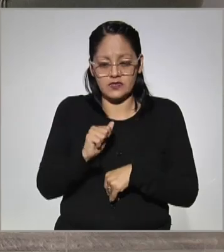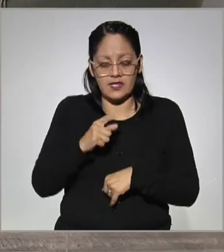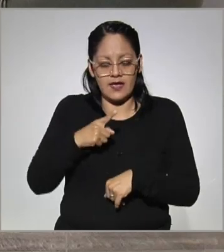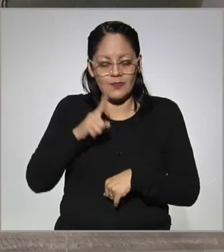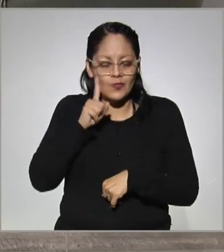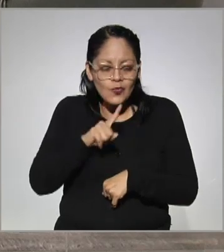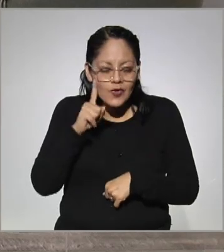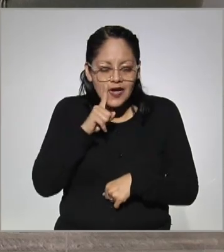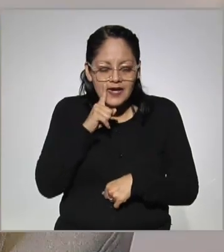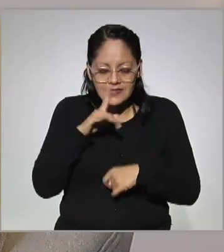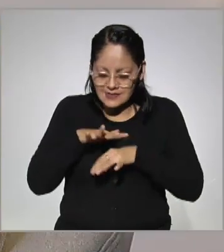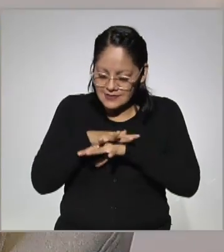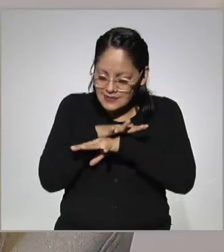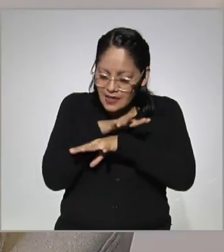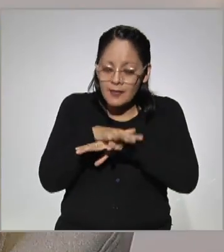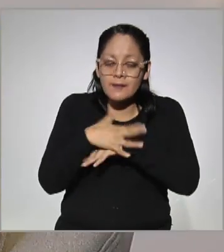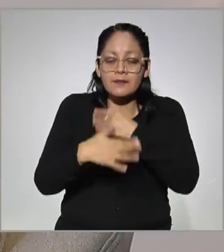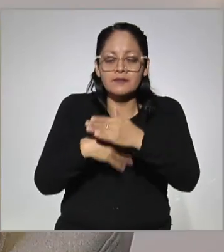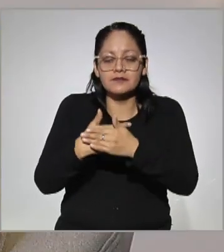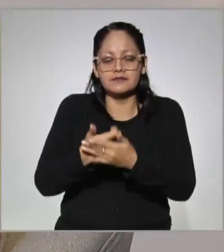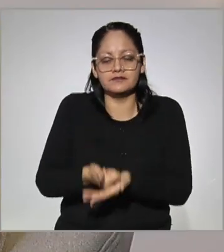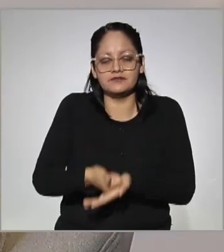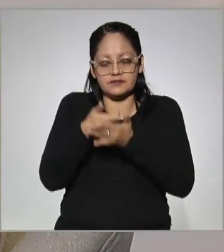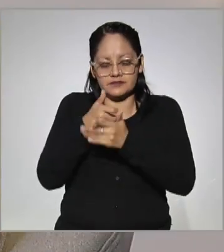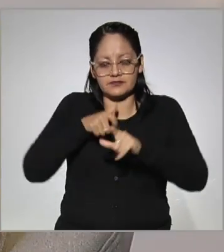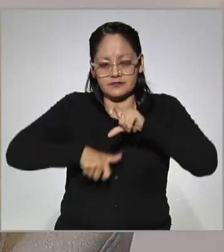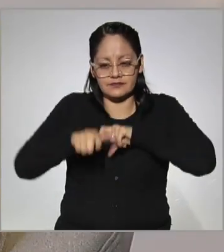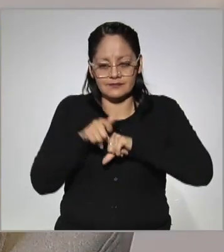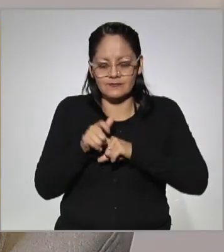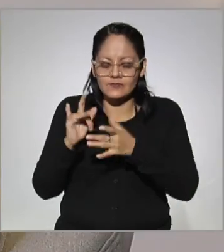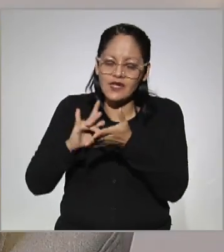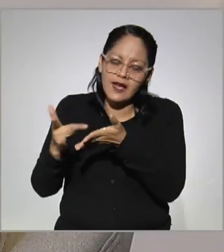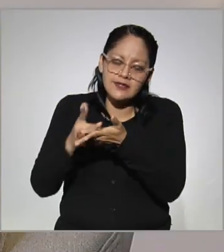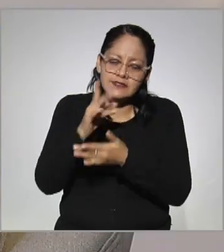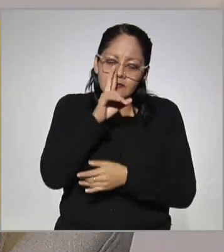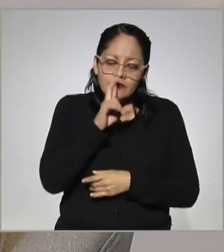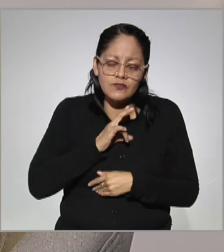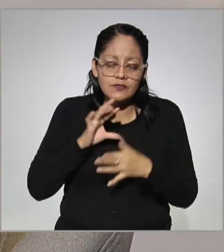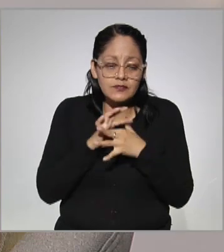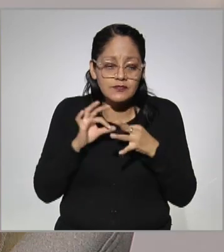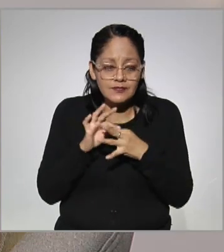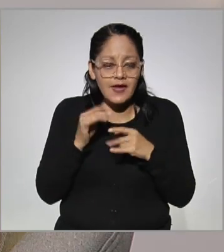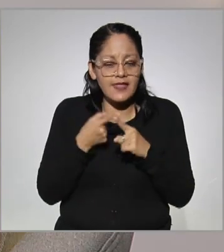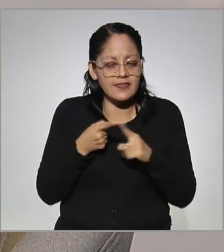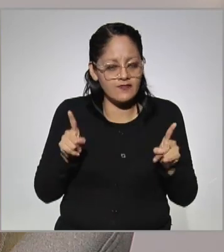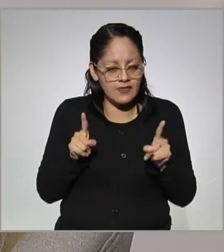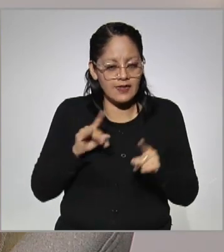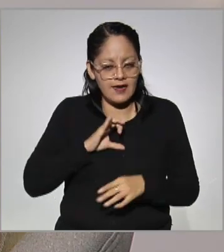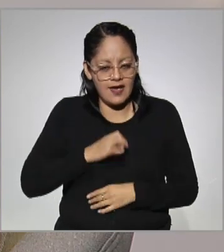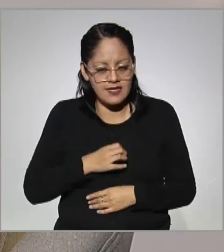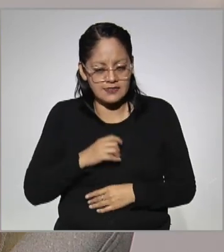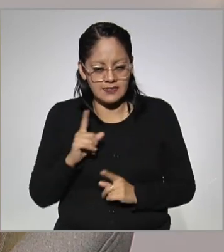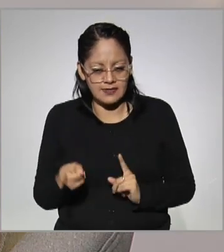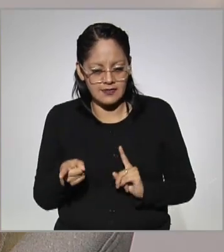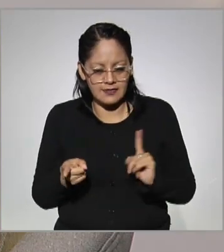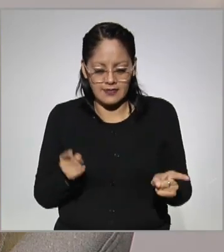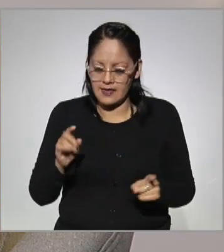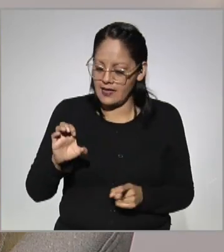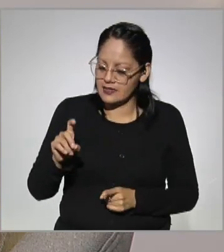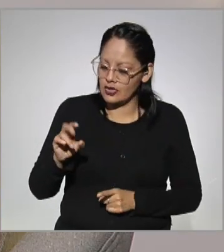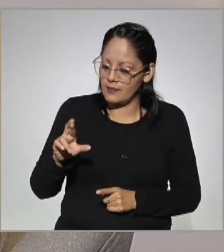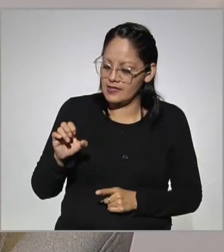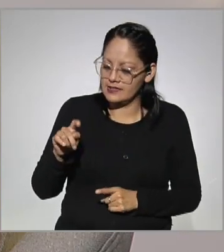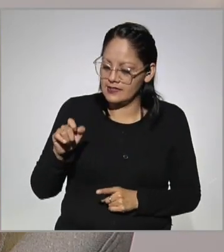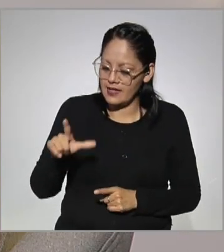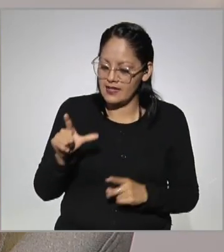hormonas. Muchísimas gracias, doctor. En verdad que la gente agradece esta diferencia de los tipos de cáncer endometrial, cervicouterino,